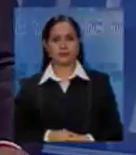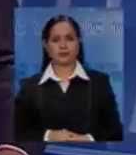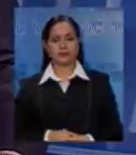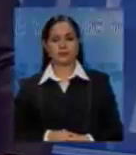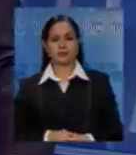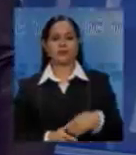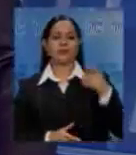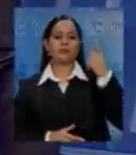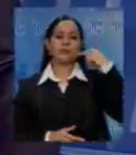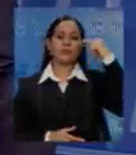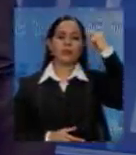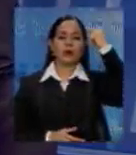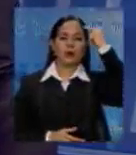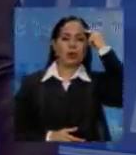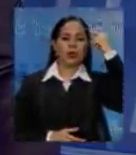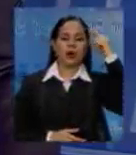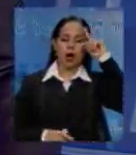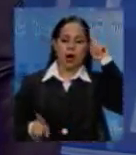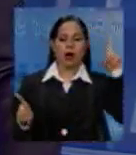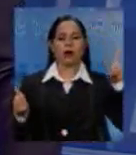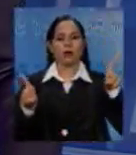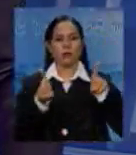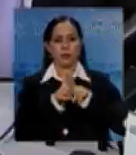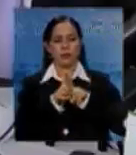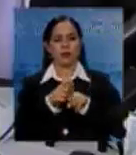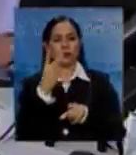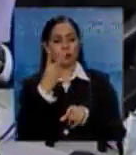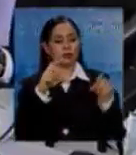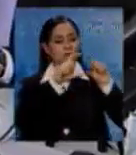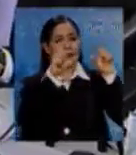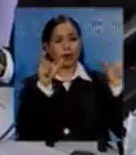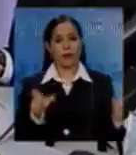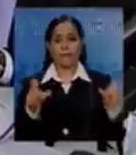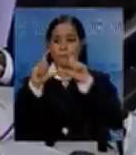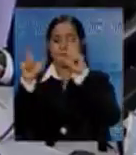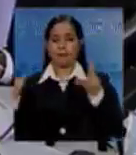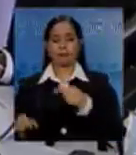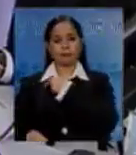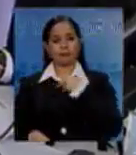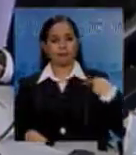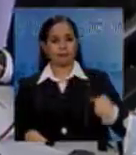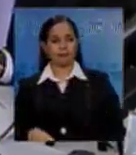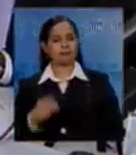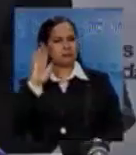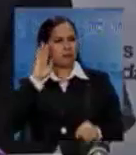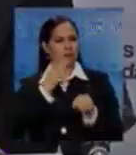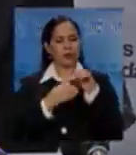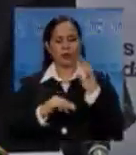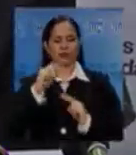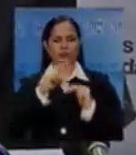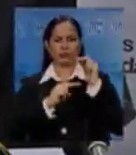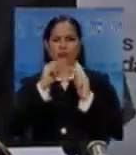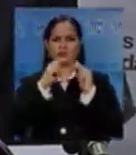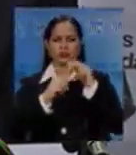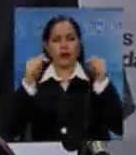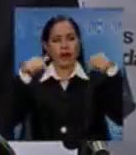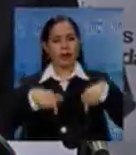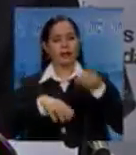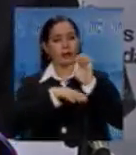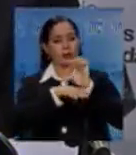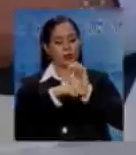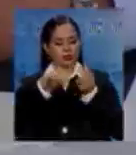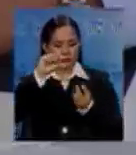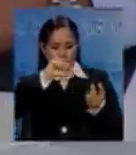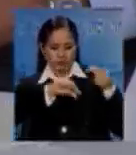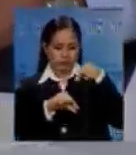El gobierno suscribió un convenio con dos empresas farmacéuticas de China para la construcción de nuevos laboratorios en el Ecuador. El